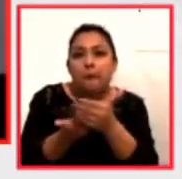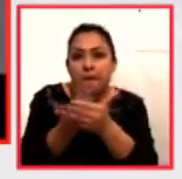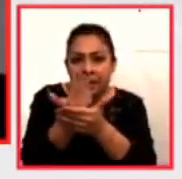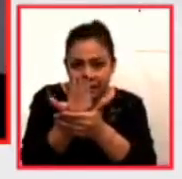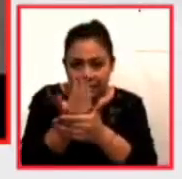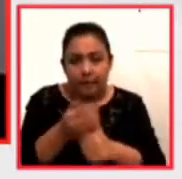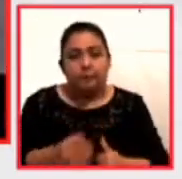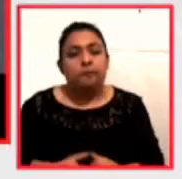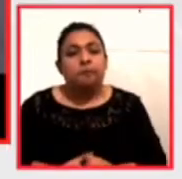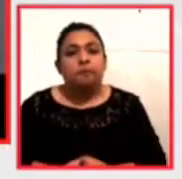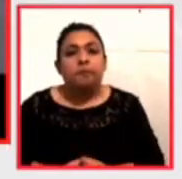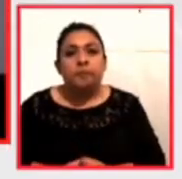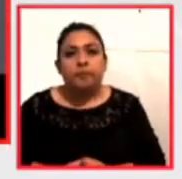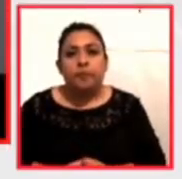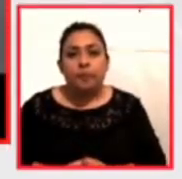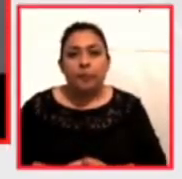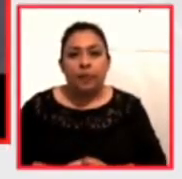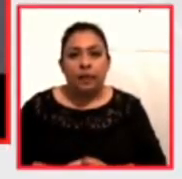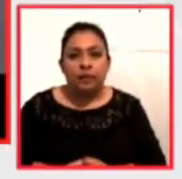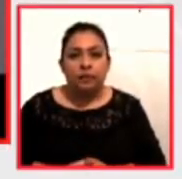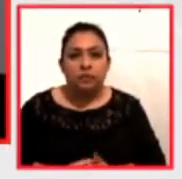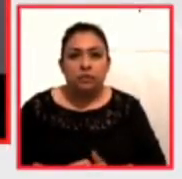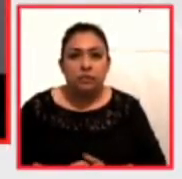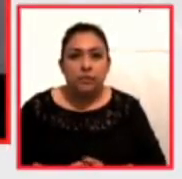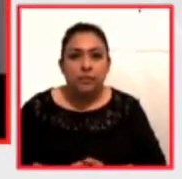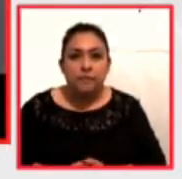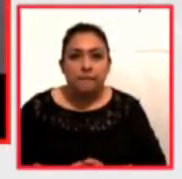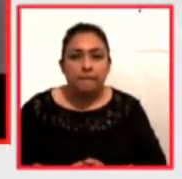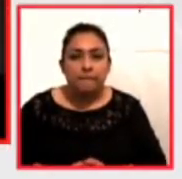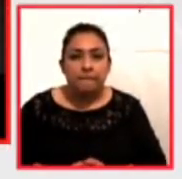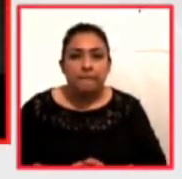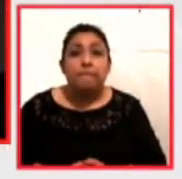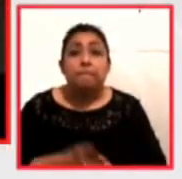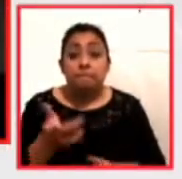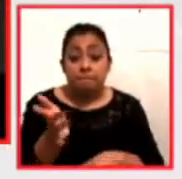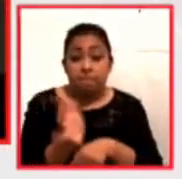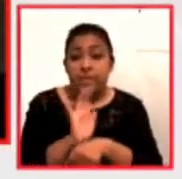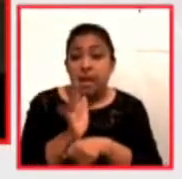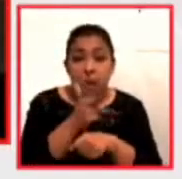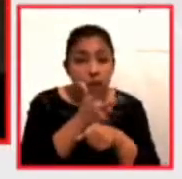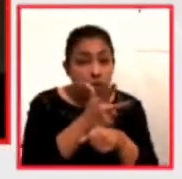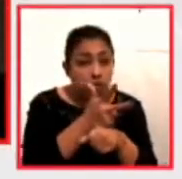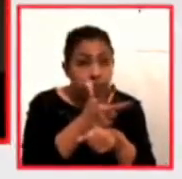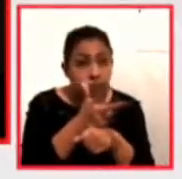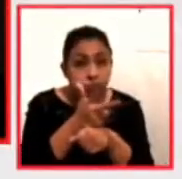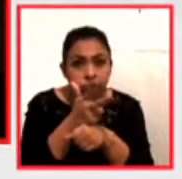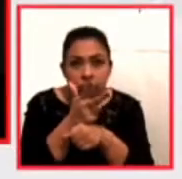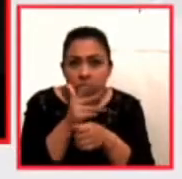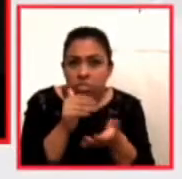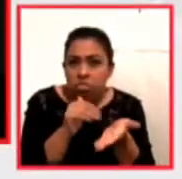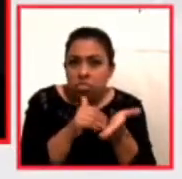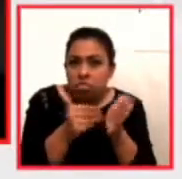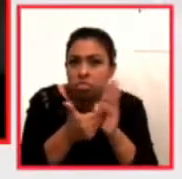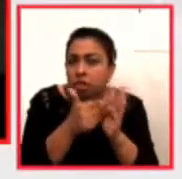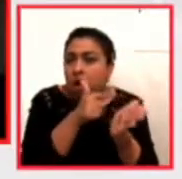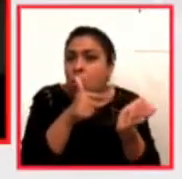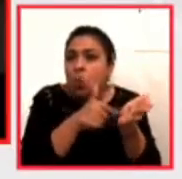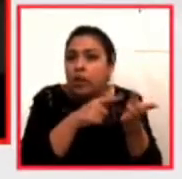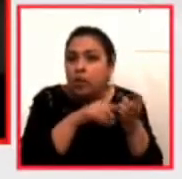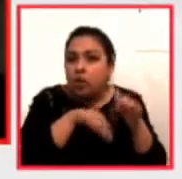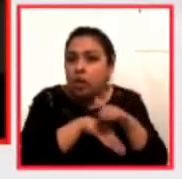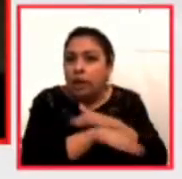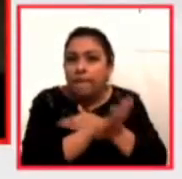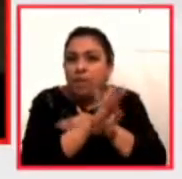Son luces de bengala como en las películas. La película fue filmada de forma clandestina en una bodega, con muchos